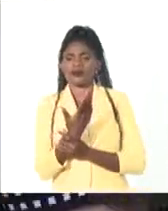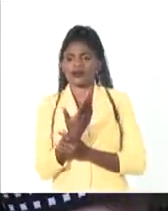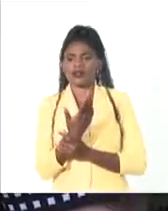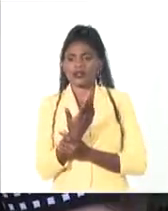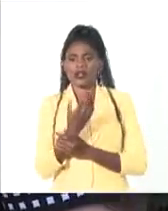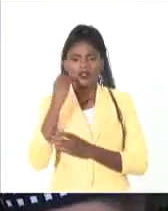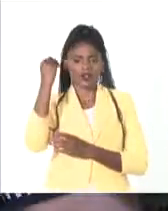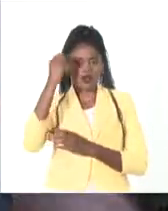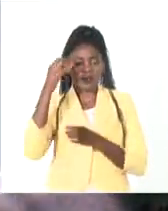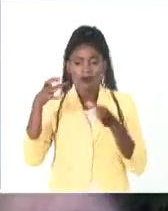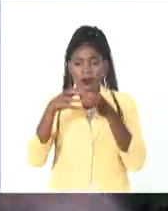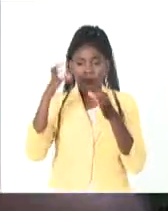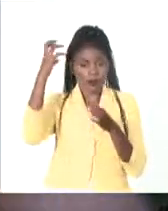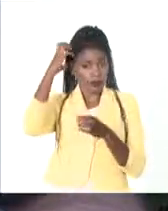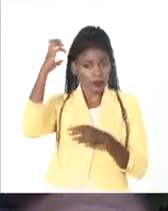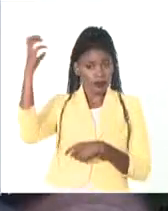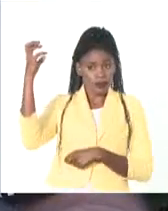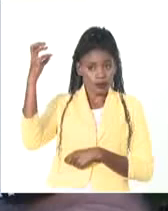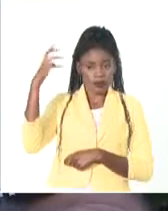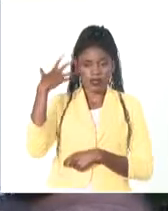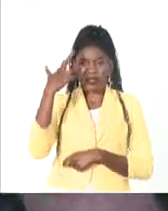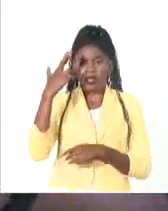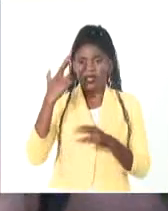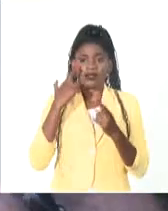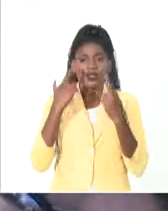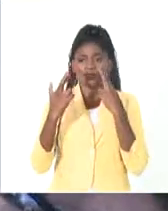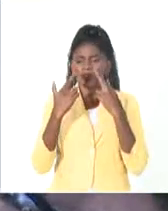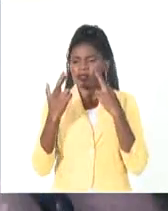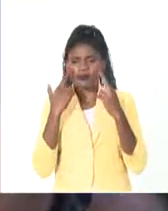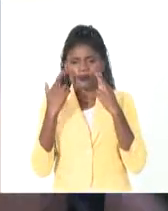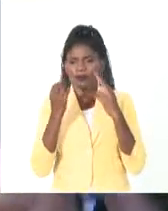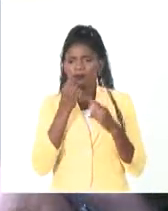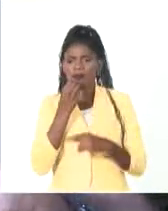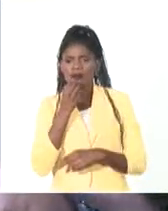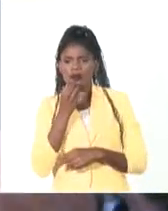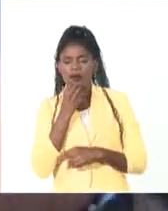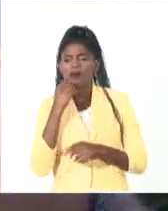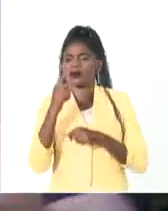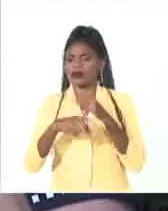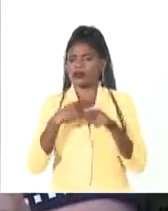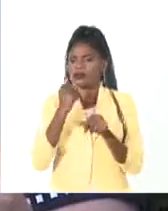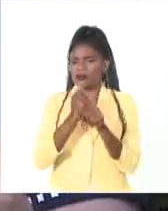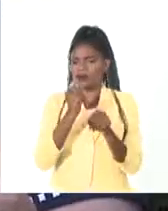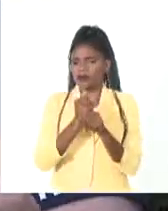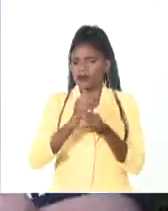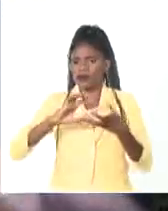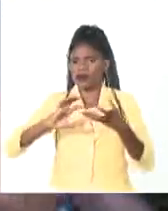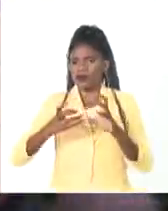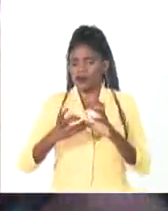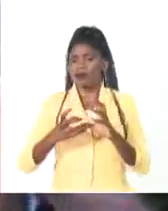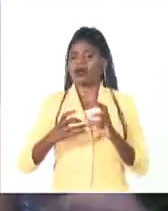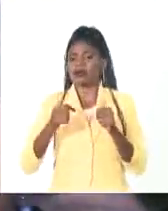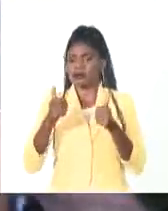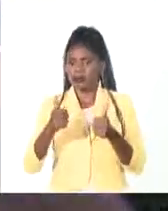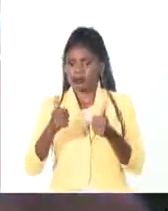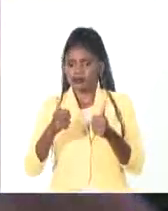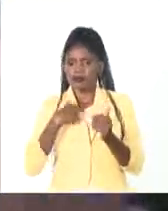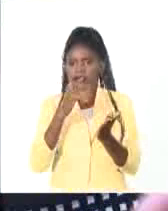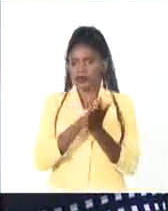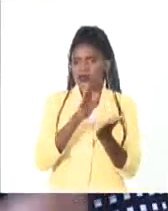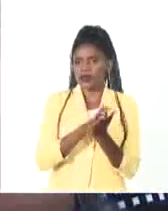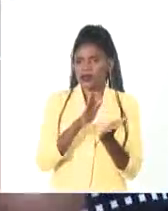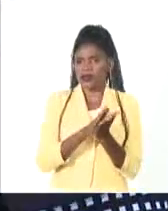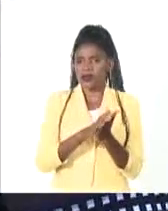las organizaciones de masa son aquellos representantes que pudieran desempeñarse de una manera apropiada, perdona que lo